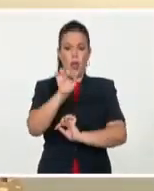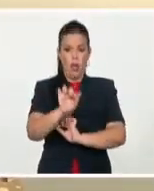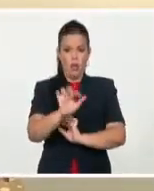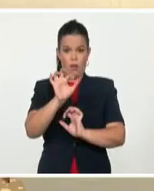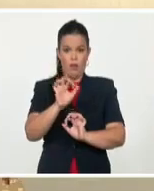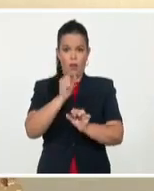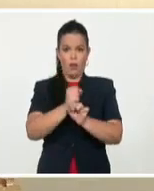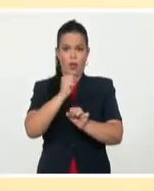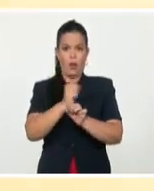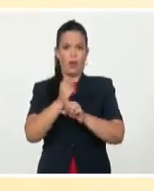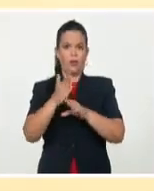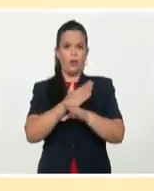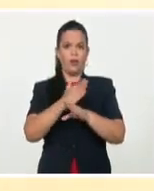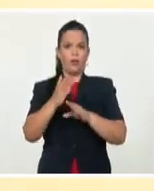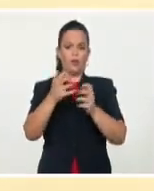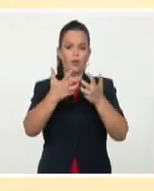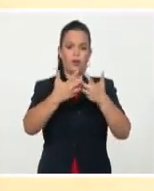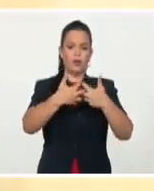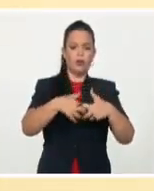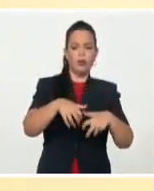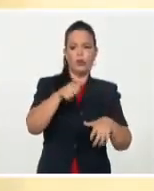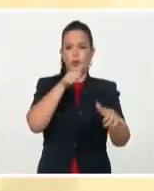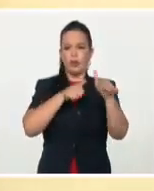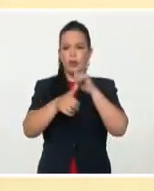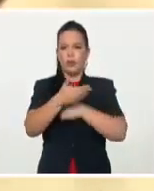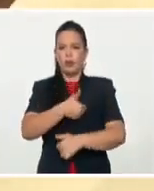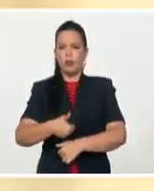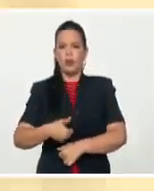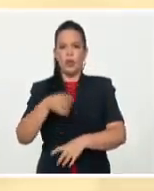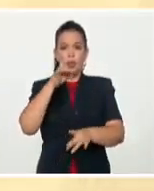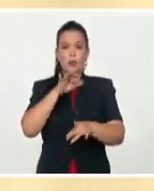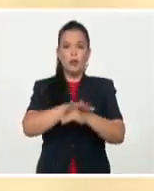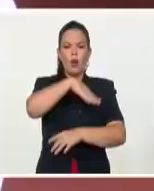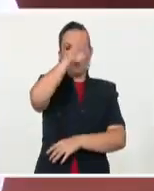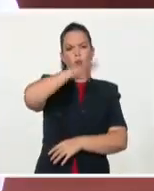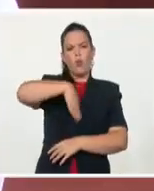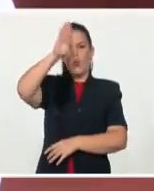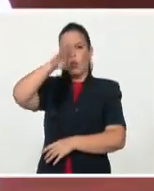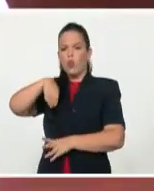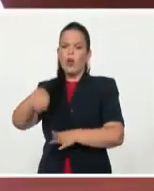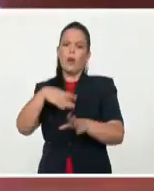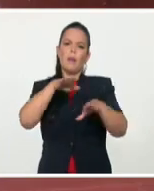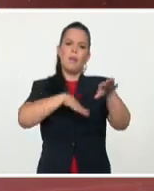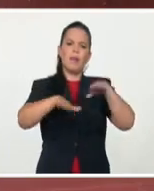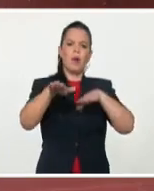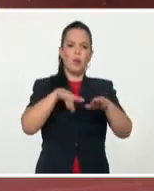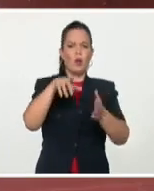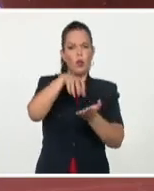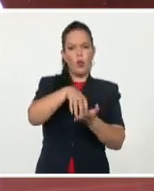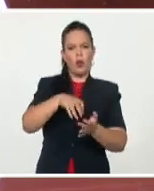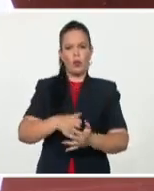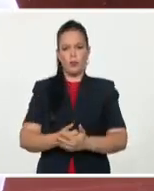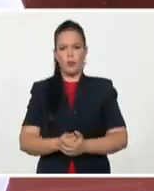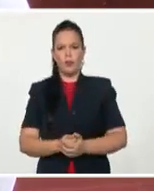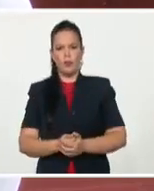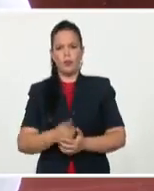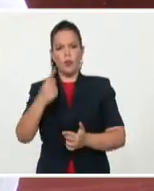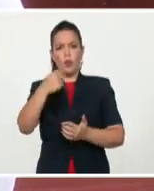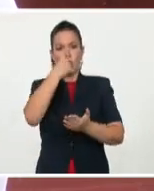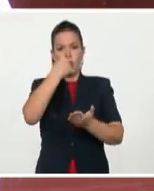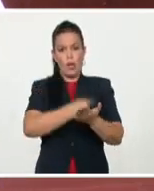cervecería Bucaneros contribuyen con labores constructivas a alistar el sitio de vacunación. Llevamos una semana donde nos han reparado absolutamente tanto el